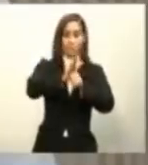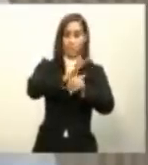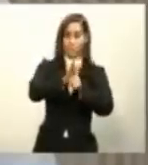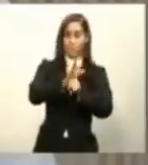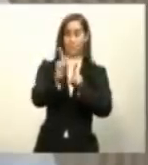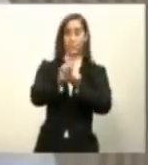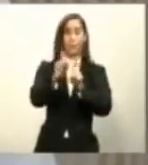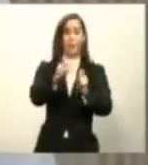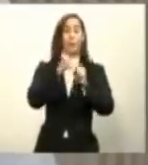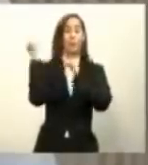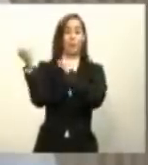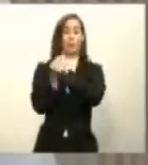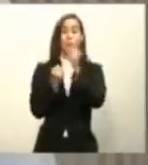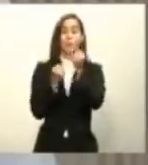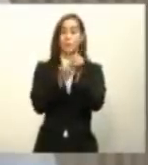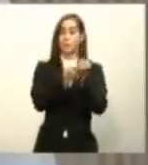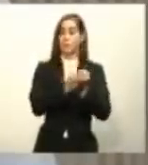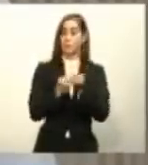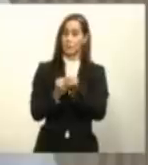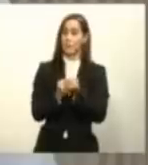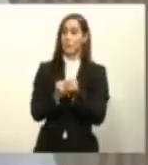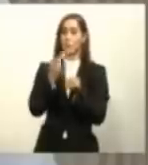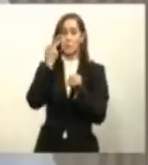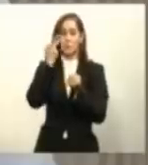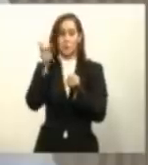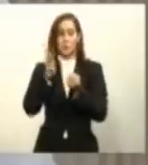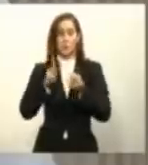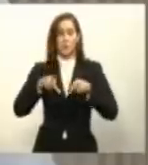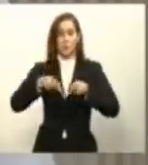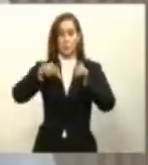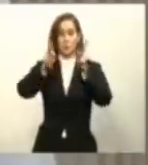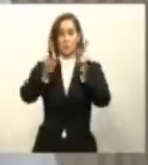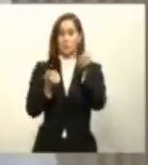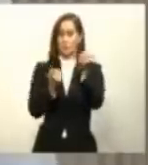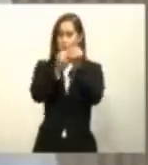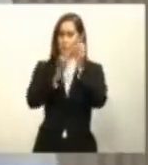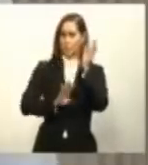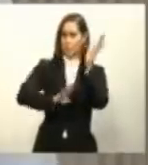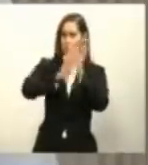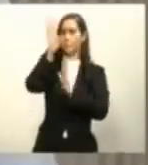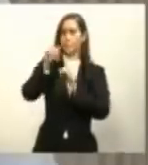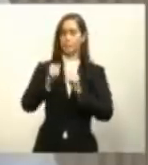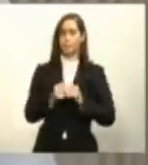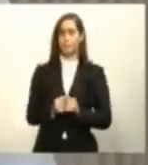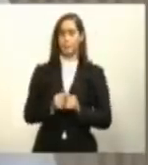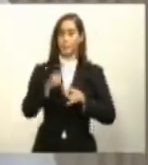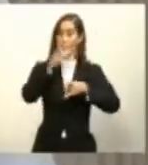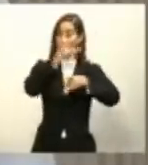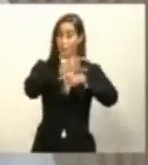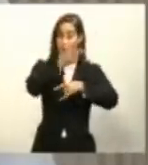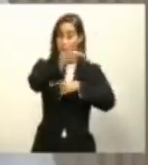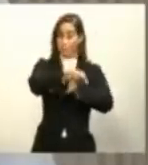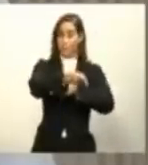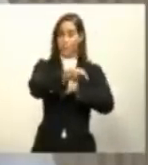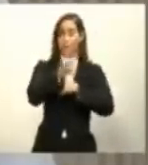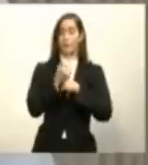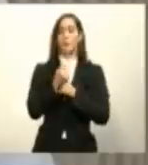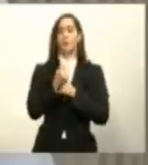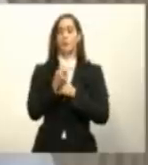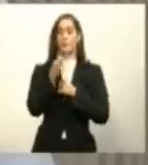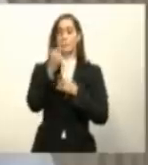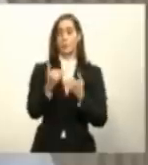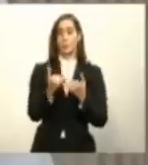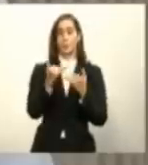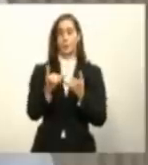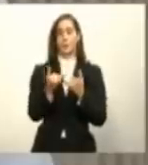la cooperación y las posibles oportunidades de desarrollo. Haití está inmersa en un